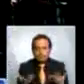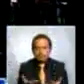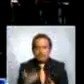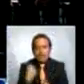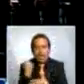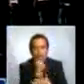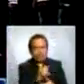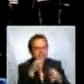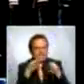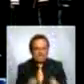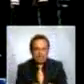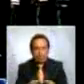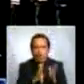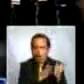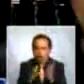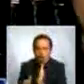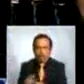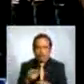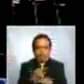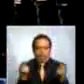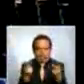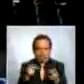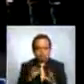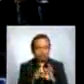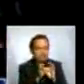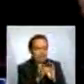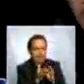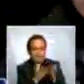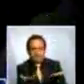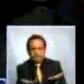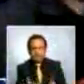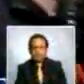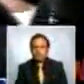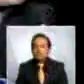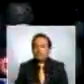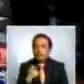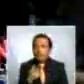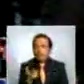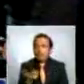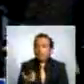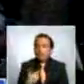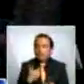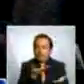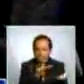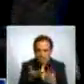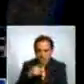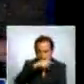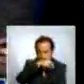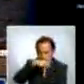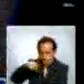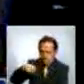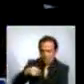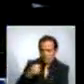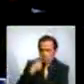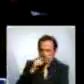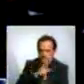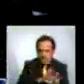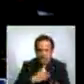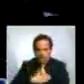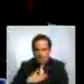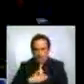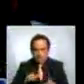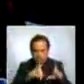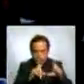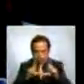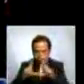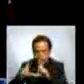cooperar con la seguridad, restablecer el orden y la seguridad. Muchas gracias. Bueno, Paola, Sebastián, mira, los invito, podemos ir caminando lentamente para que no se nos vaya a ir la imagen